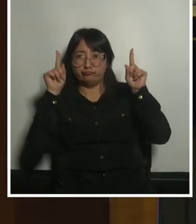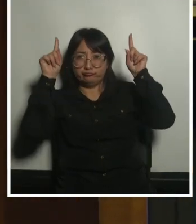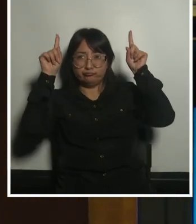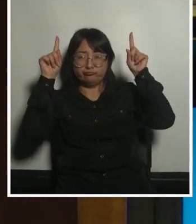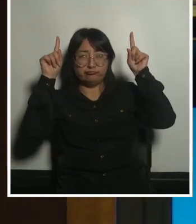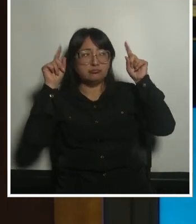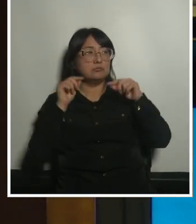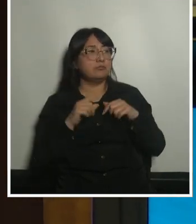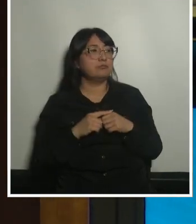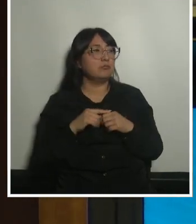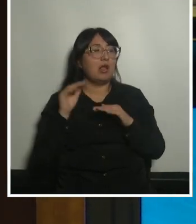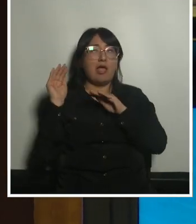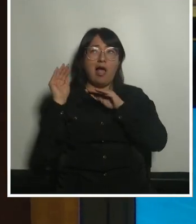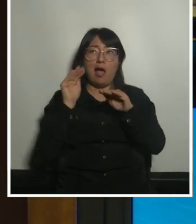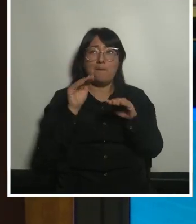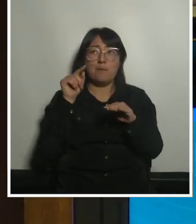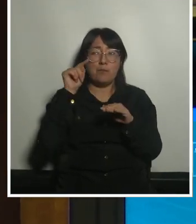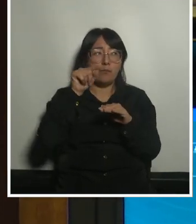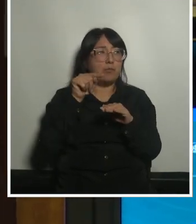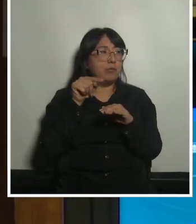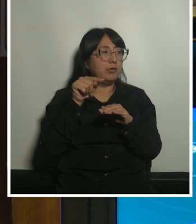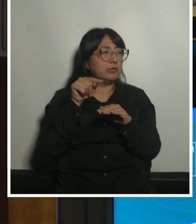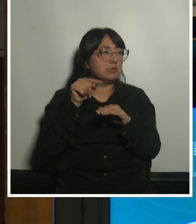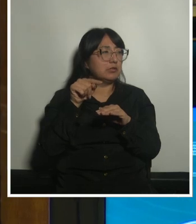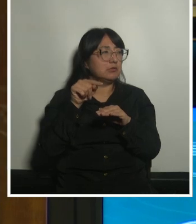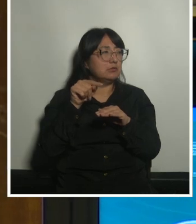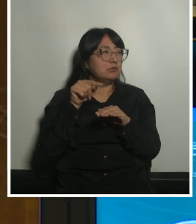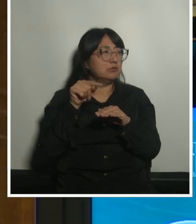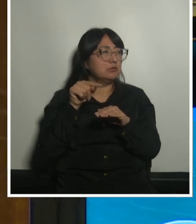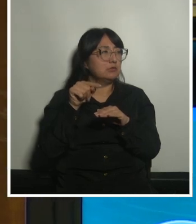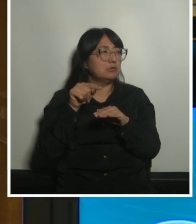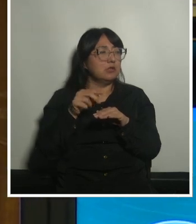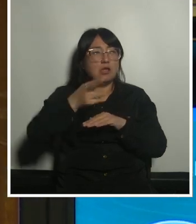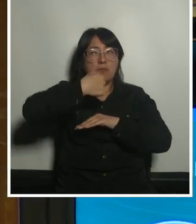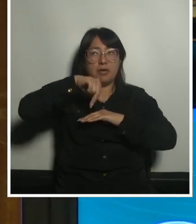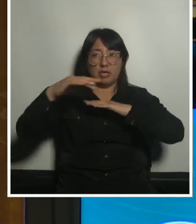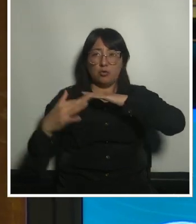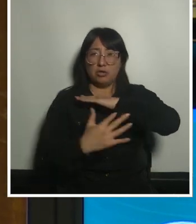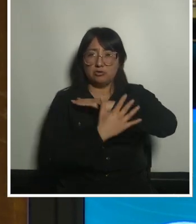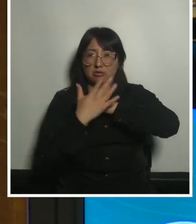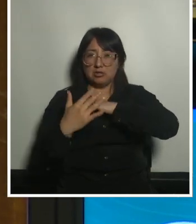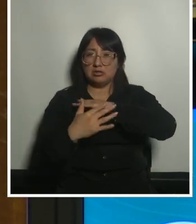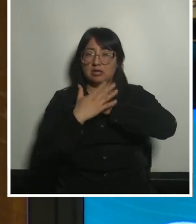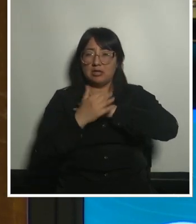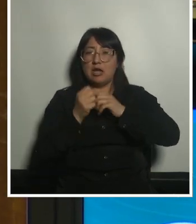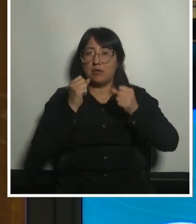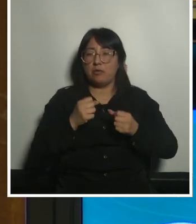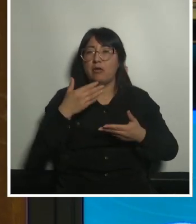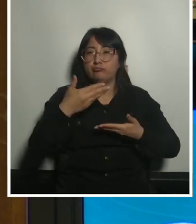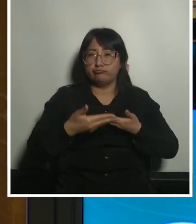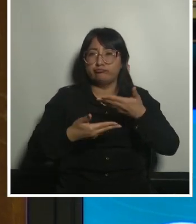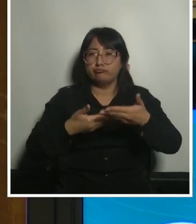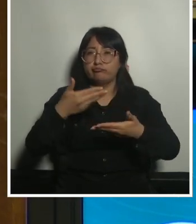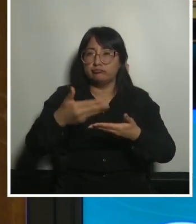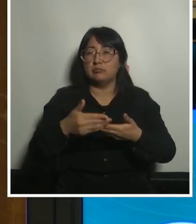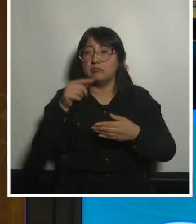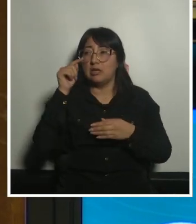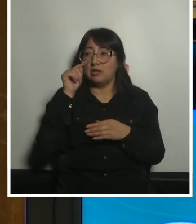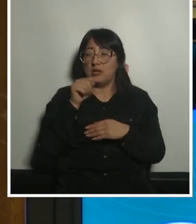cual aporta los sedimentos para que nuestros litorales arenosos funcionen. Y estas